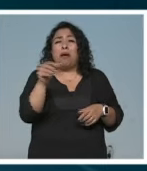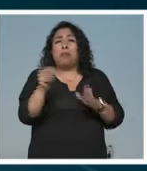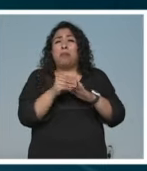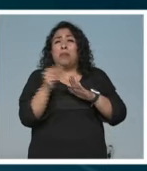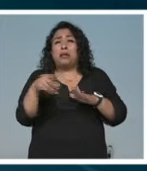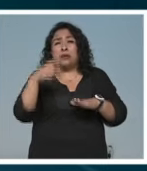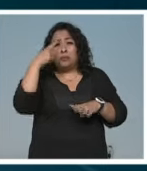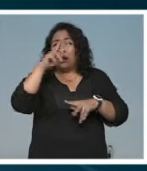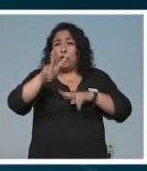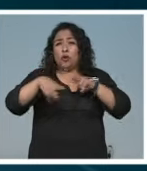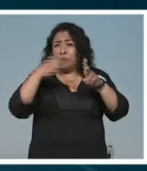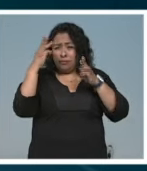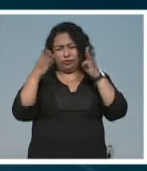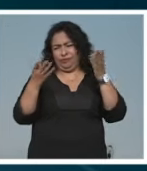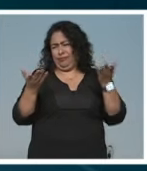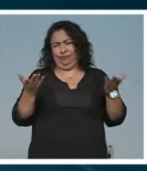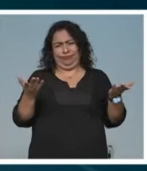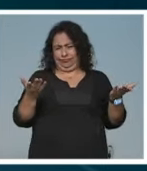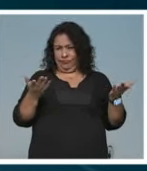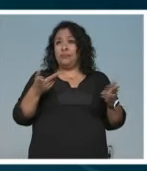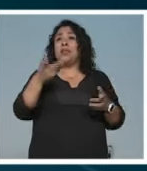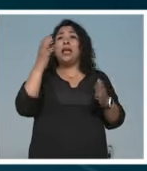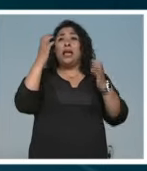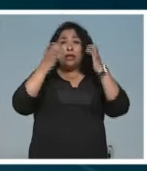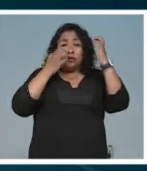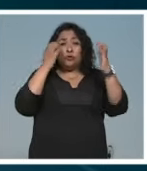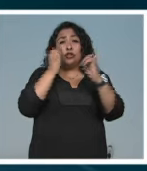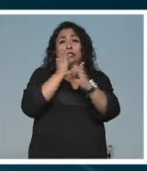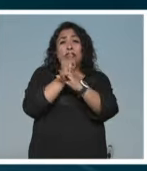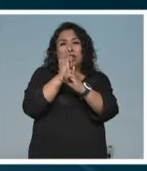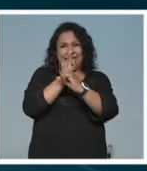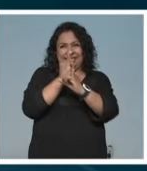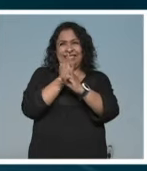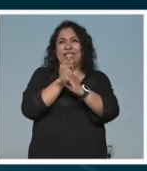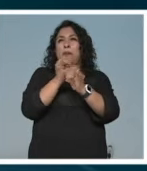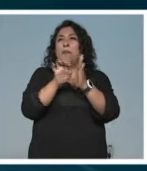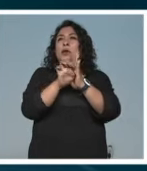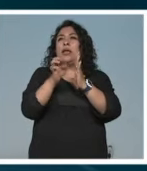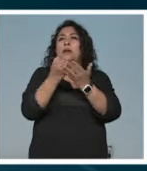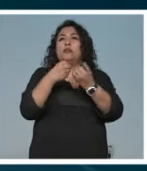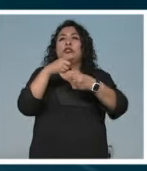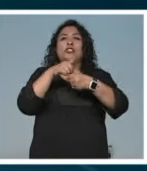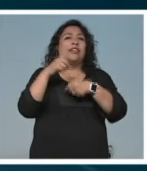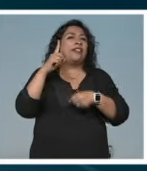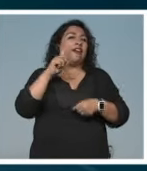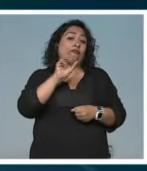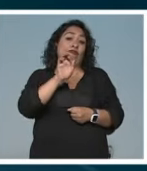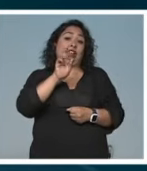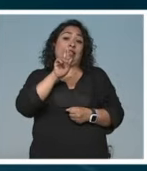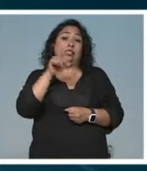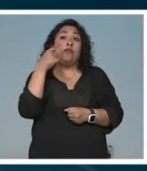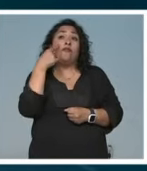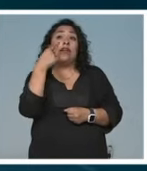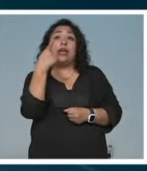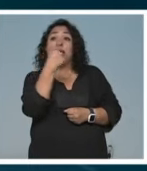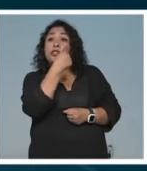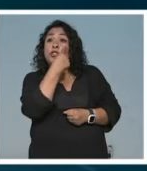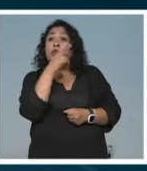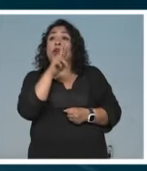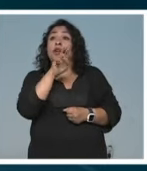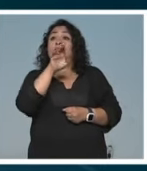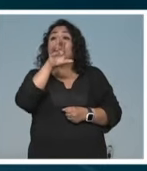pretexto para no ir a los museos, ya que exposiciones virtuales como La Sociedad de Fresnillo, a través de la mirada de Ricardo Sánchez